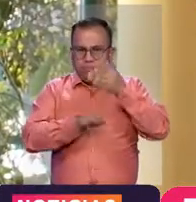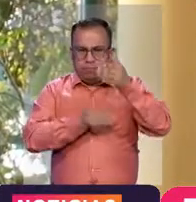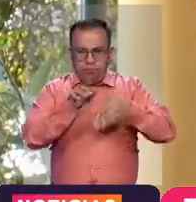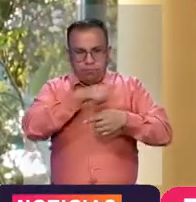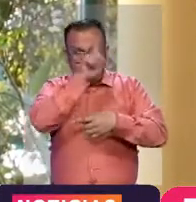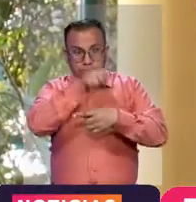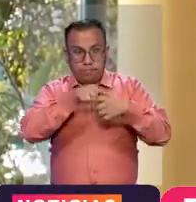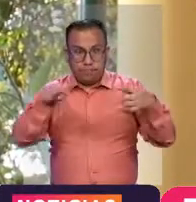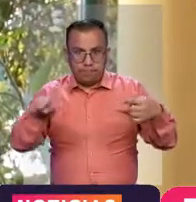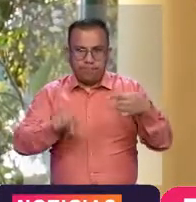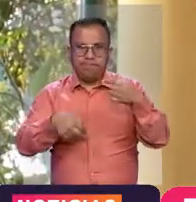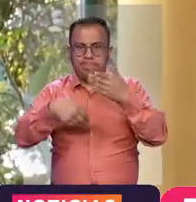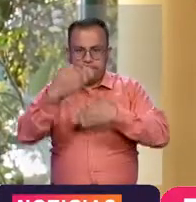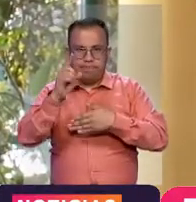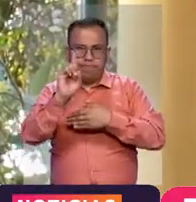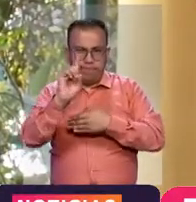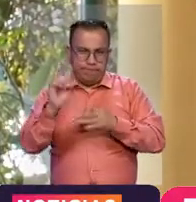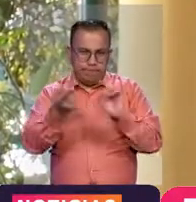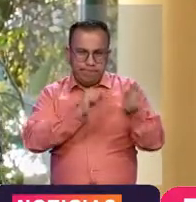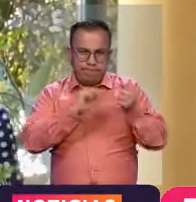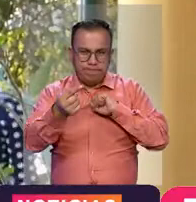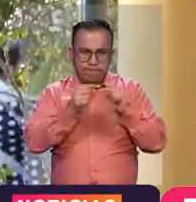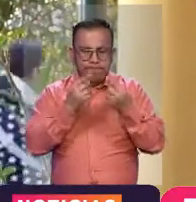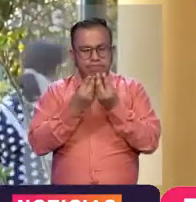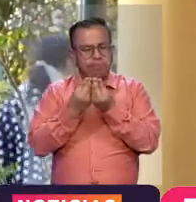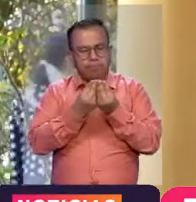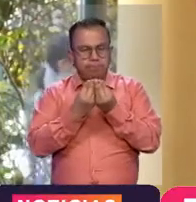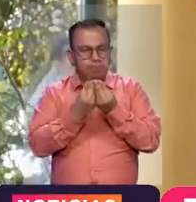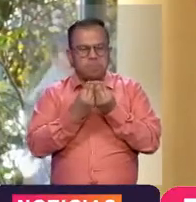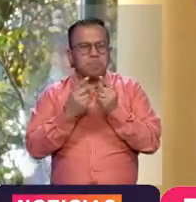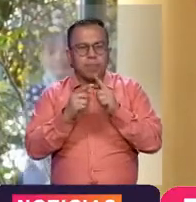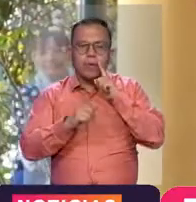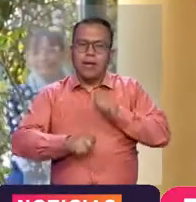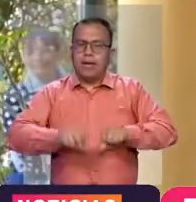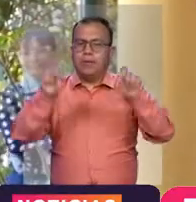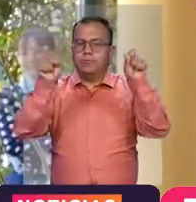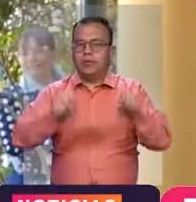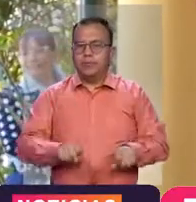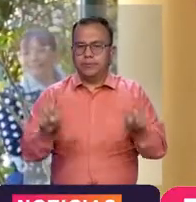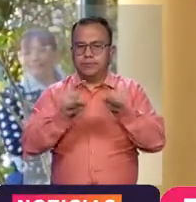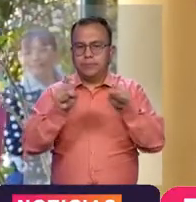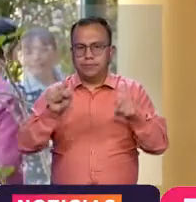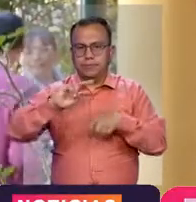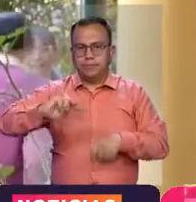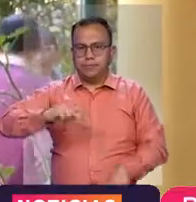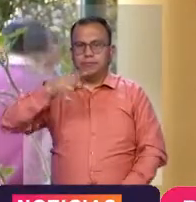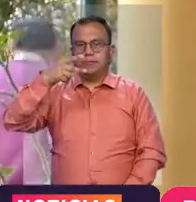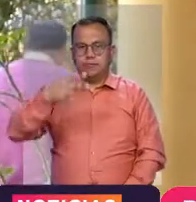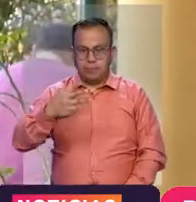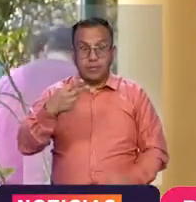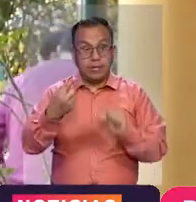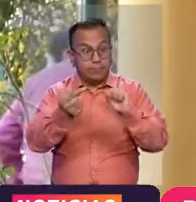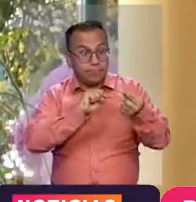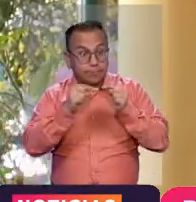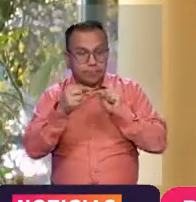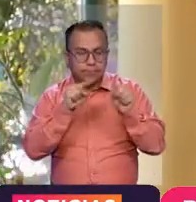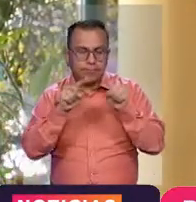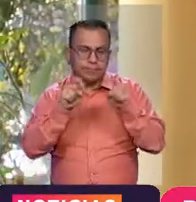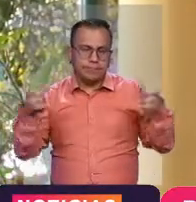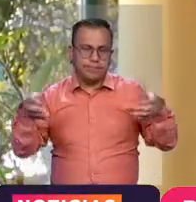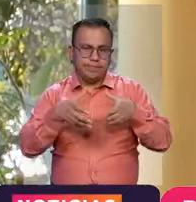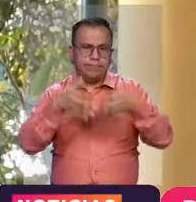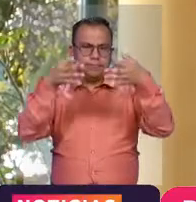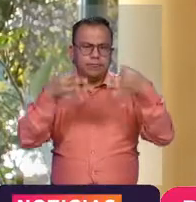vendrá ya el primer debate en la comisión para luego buscar la aprobación en el segundo debate en plenaria